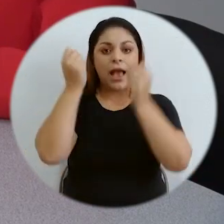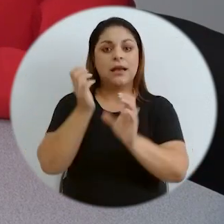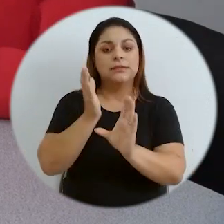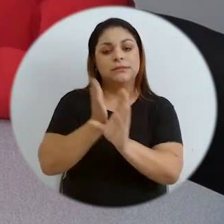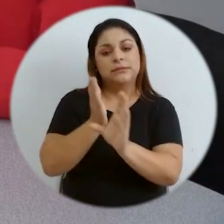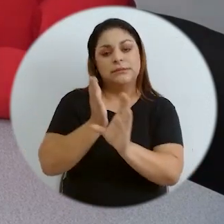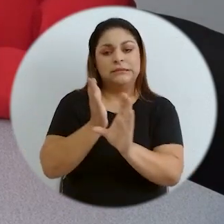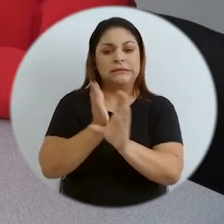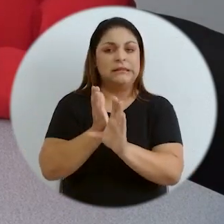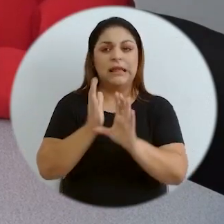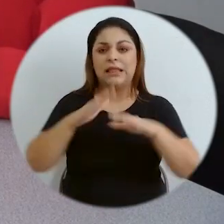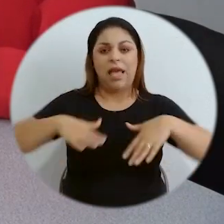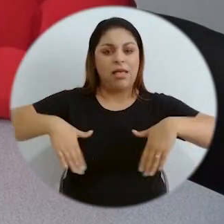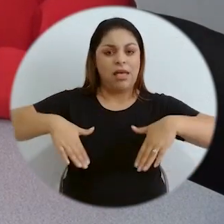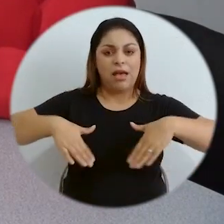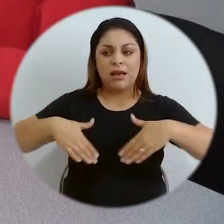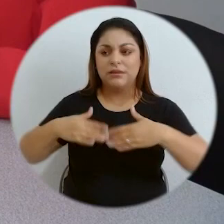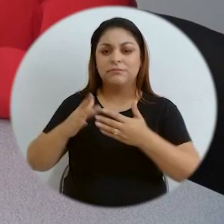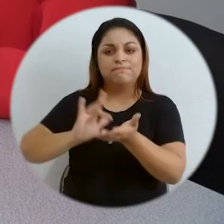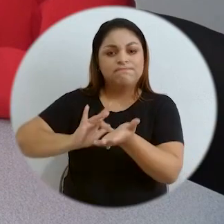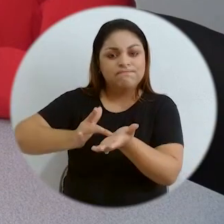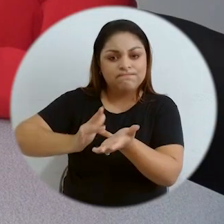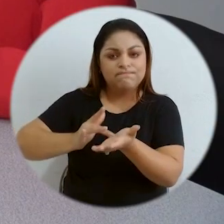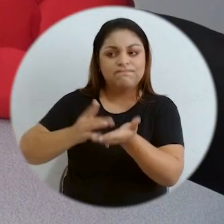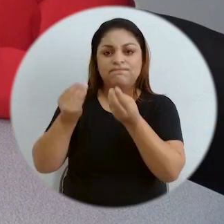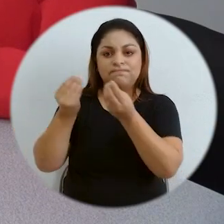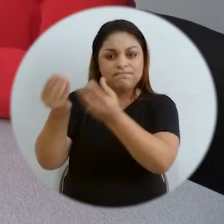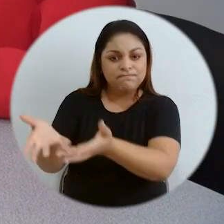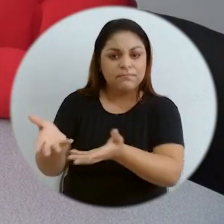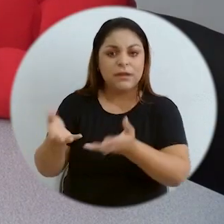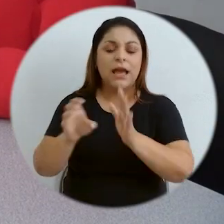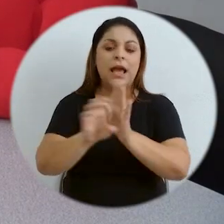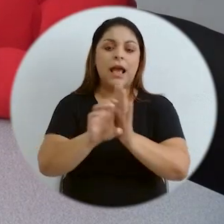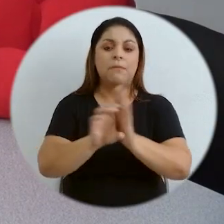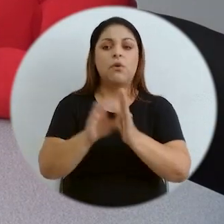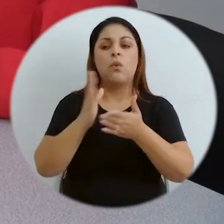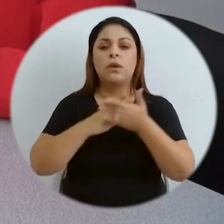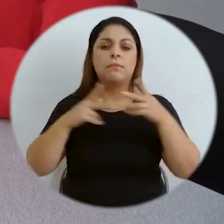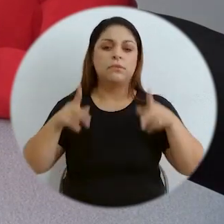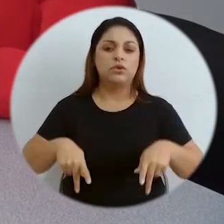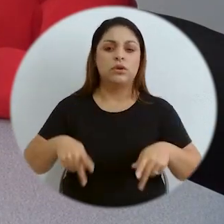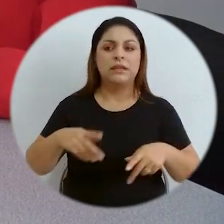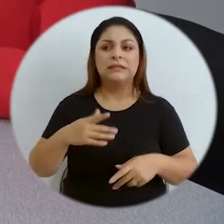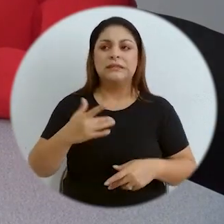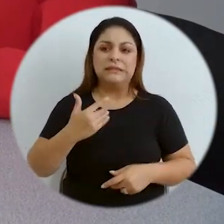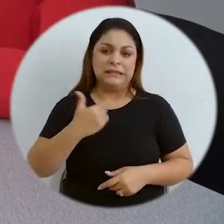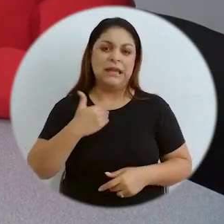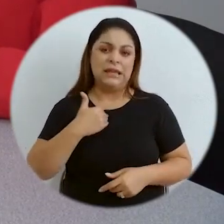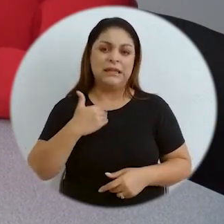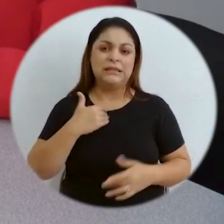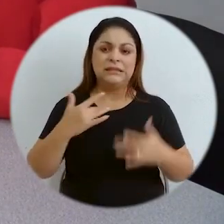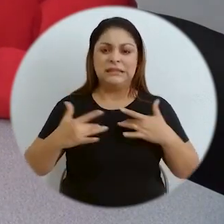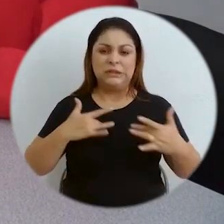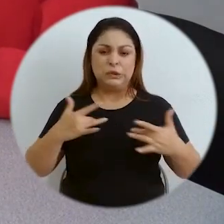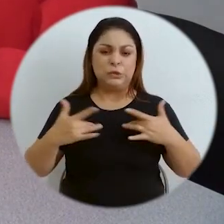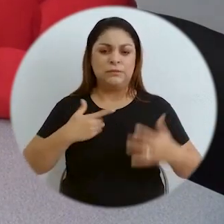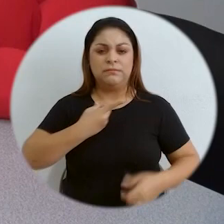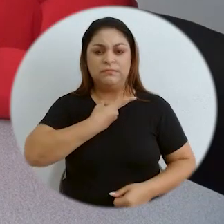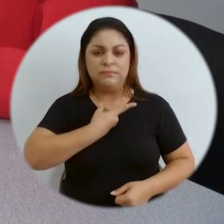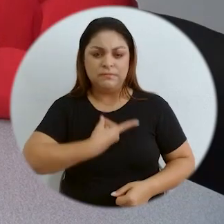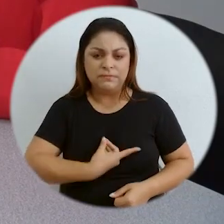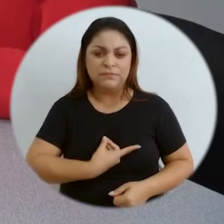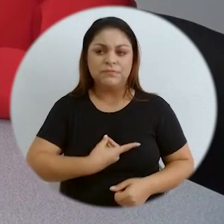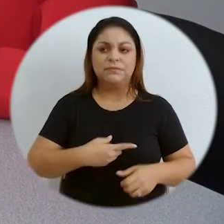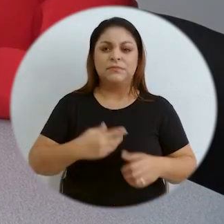eso es muy importante. Es decir, puede ser que la persona tenga algunos síntomas de depresión,